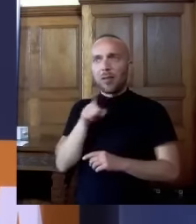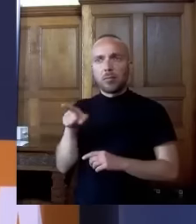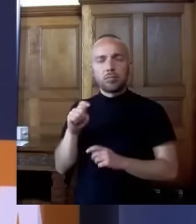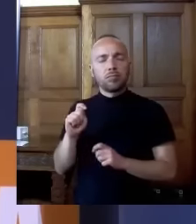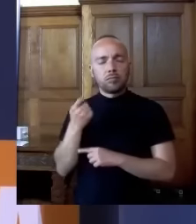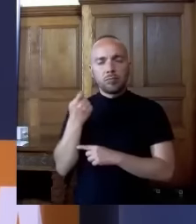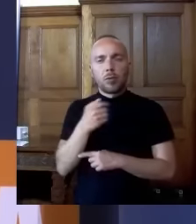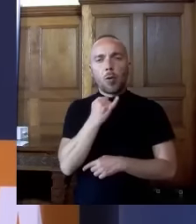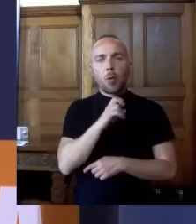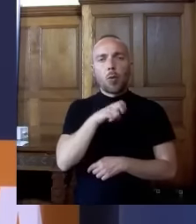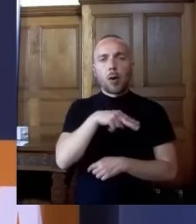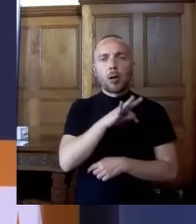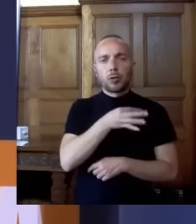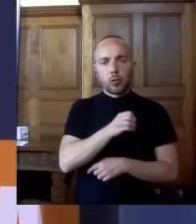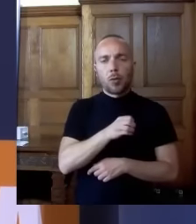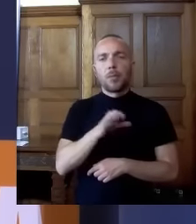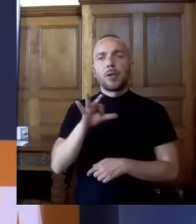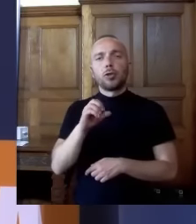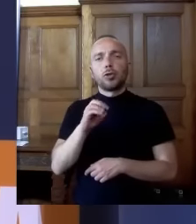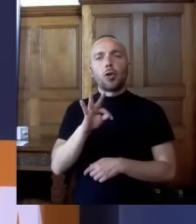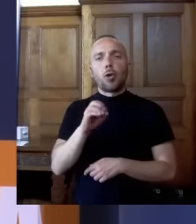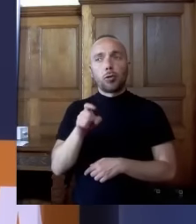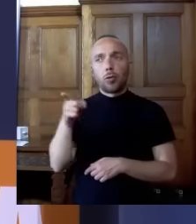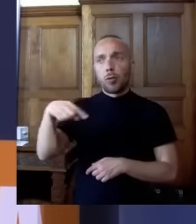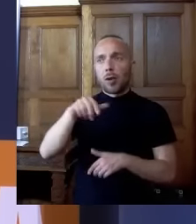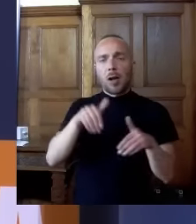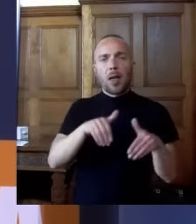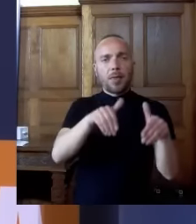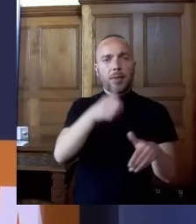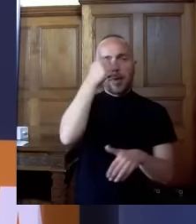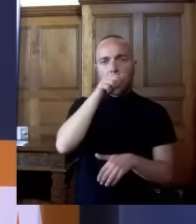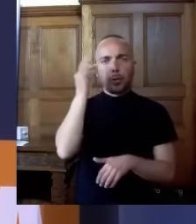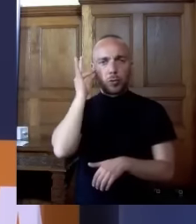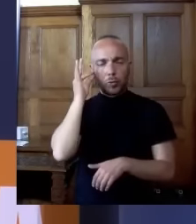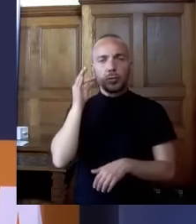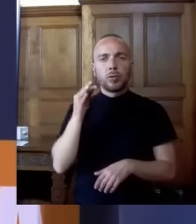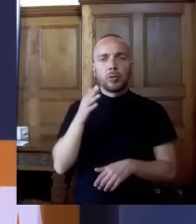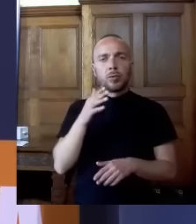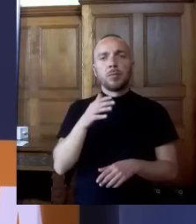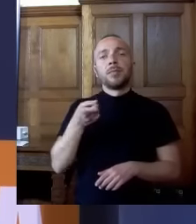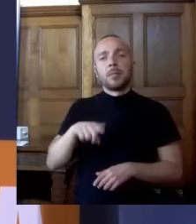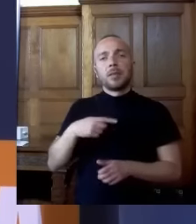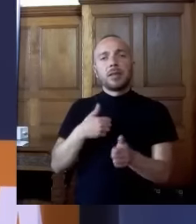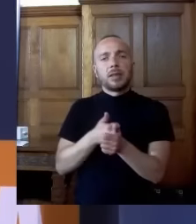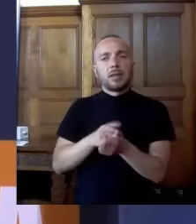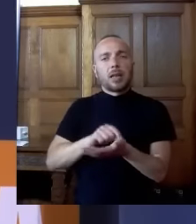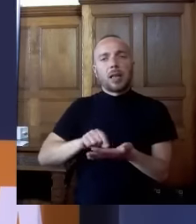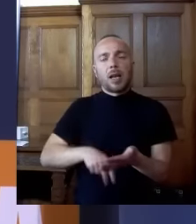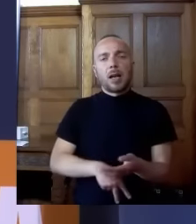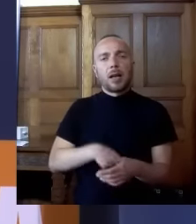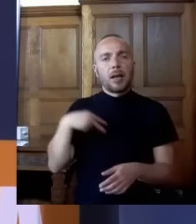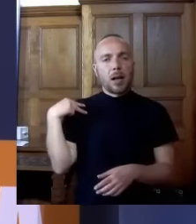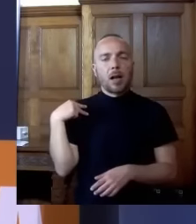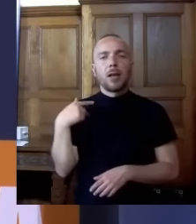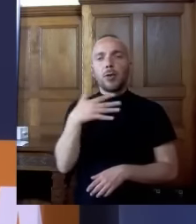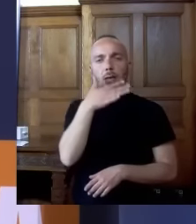a Juancho a Soto a vuestros candidatos y candidatas en estas elecciones y por supuesto a nuestra secretar general jarra sin la